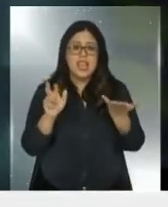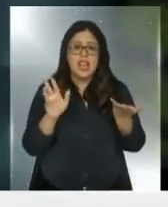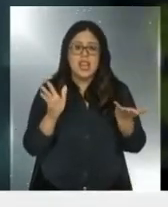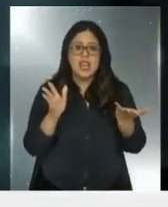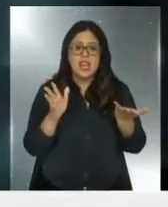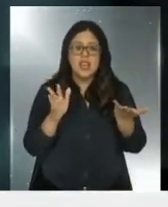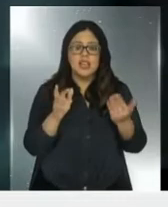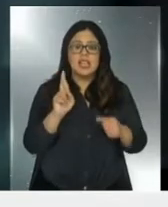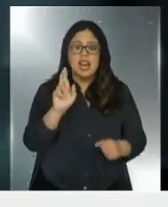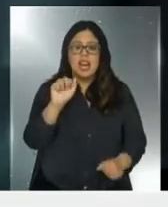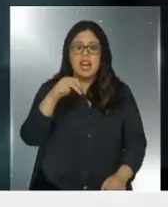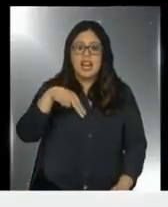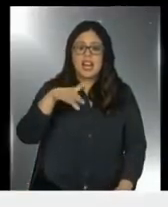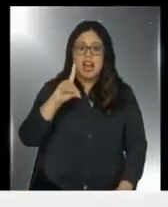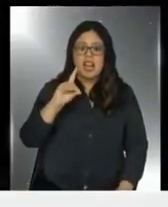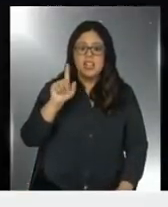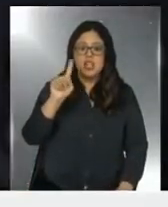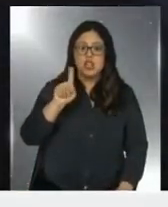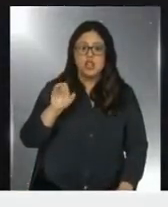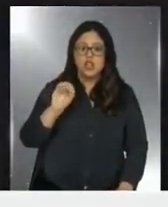toda la información del computador de ella.